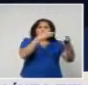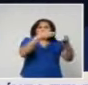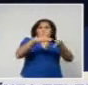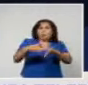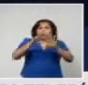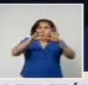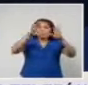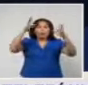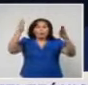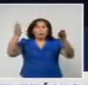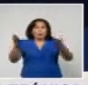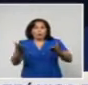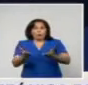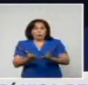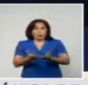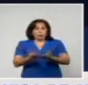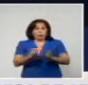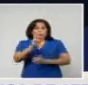mundo, que es de